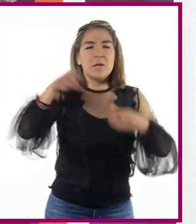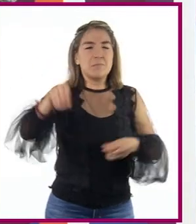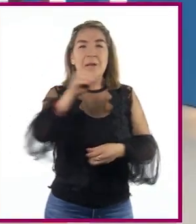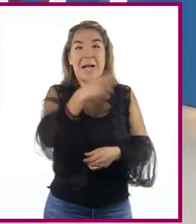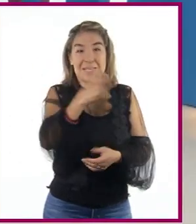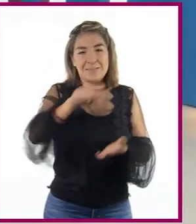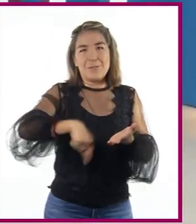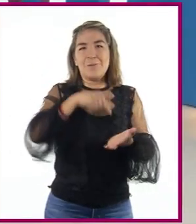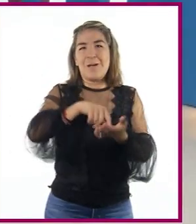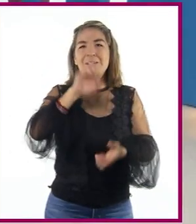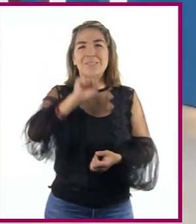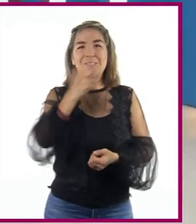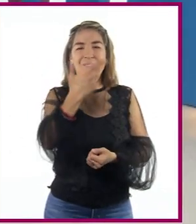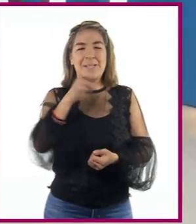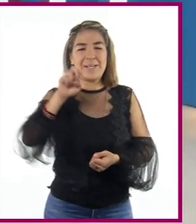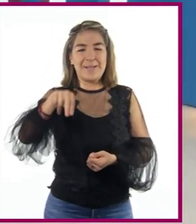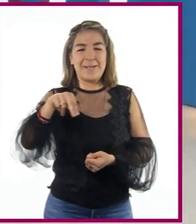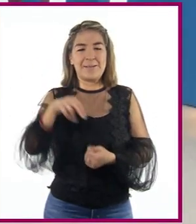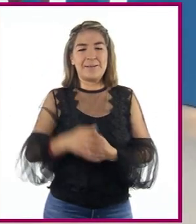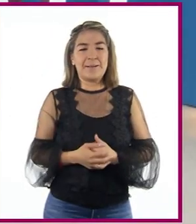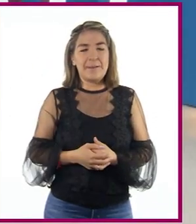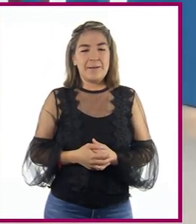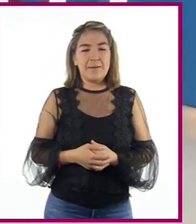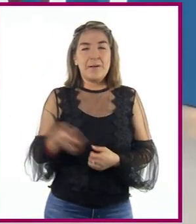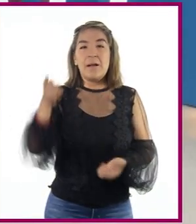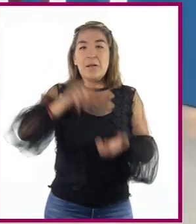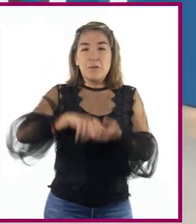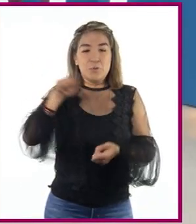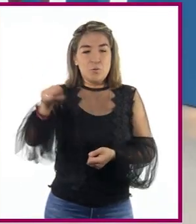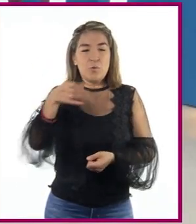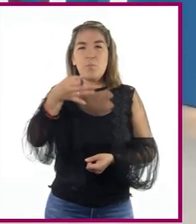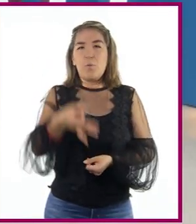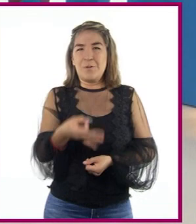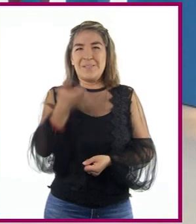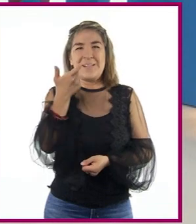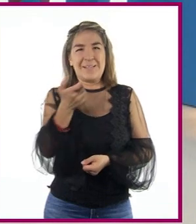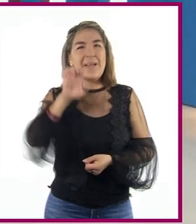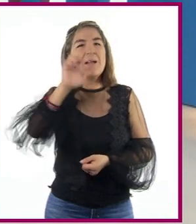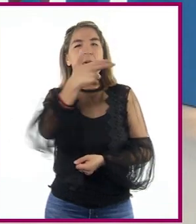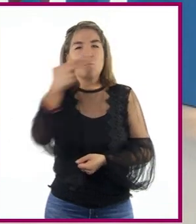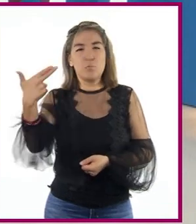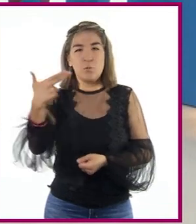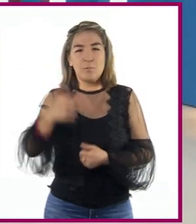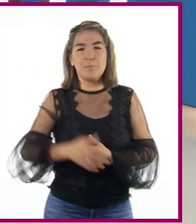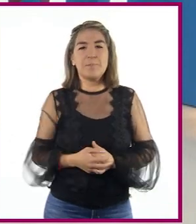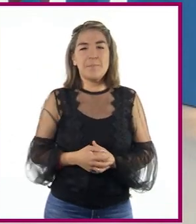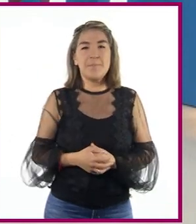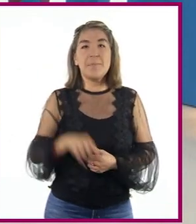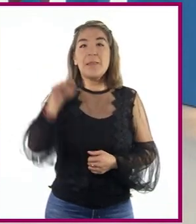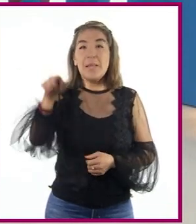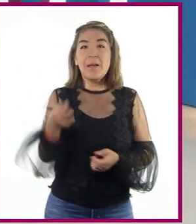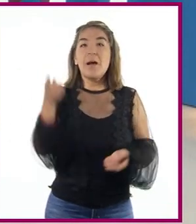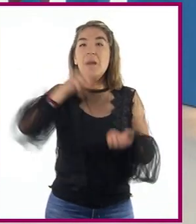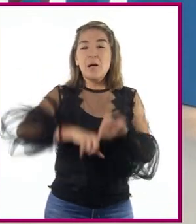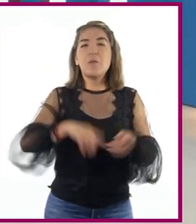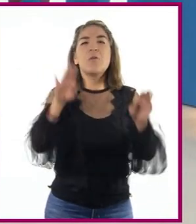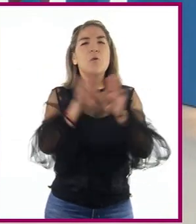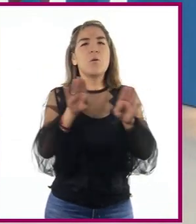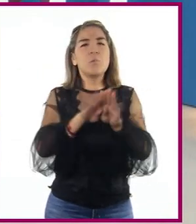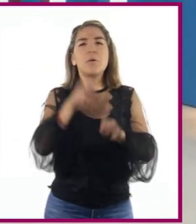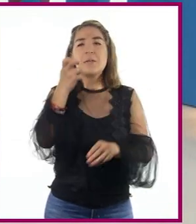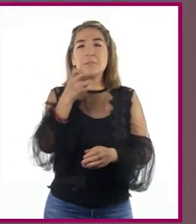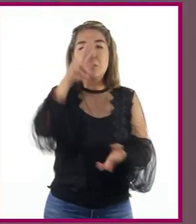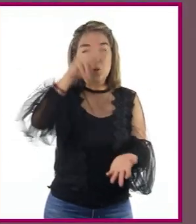Schengen. La moneda en la Unión Europea. El euro, que entró en circulación